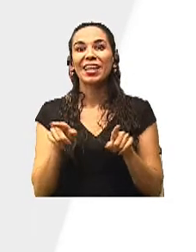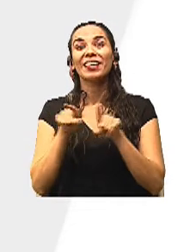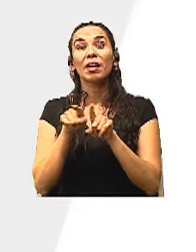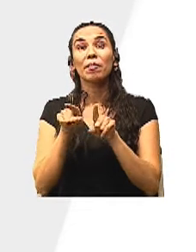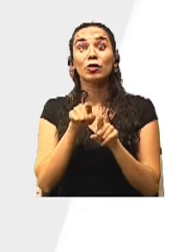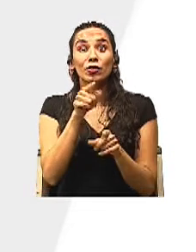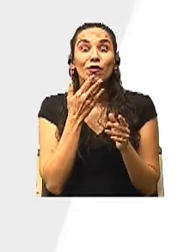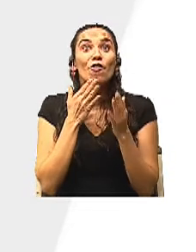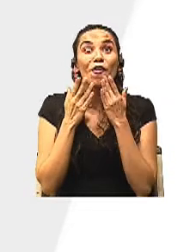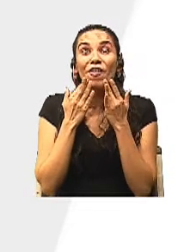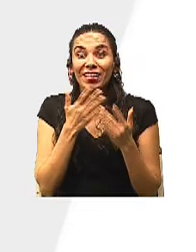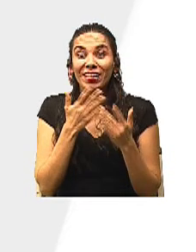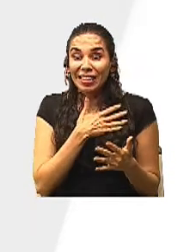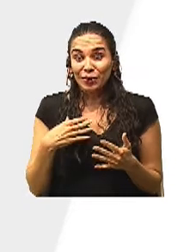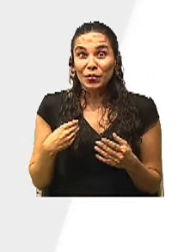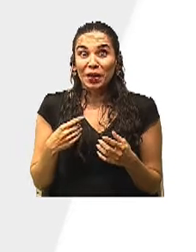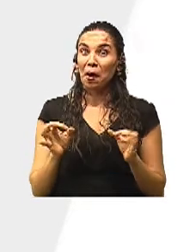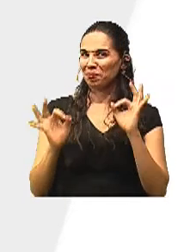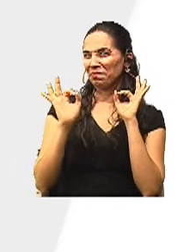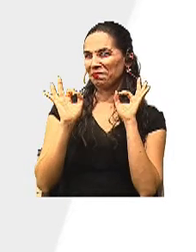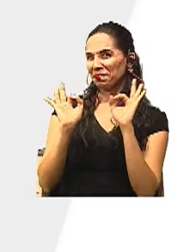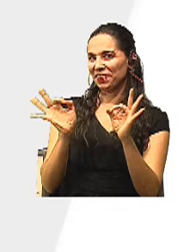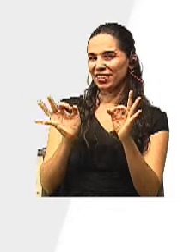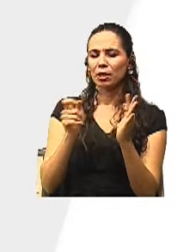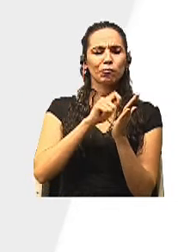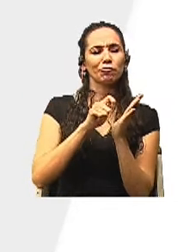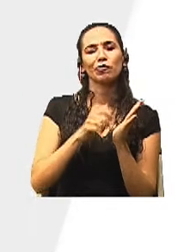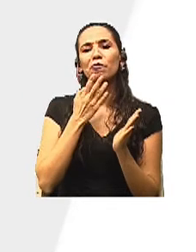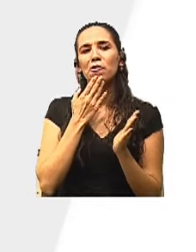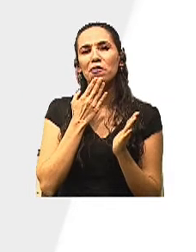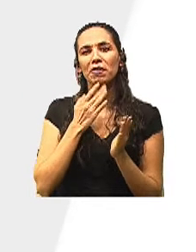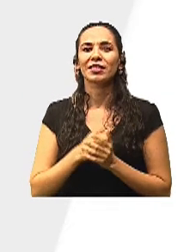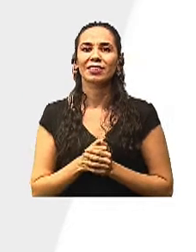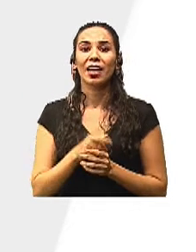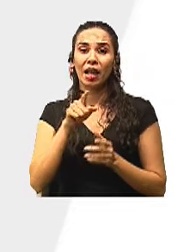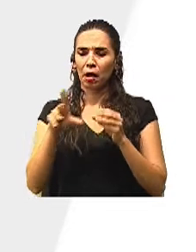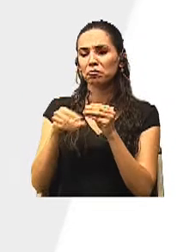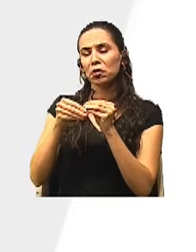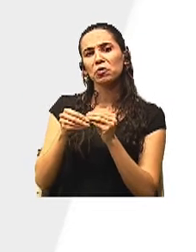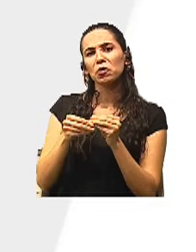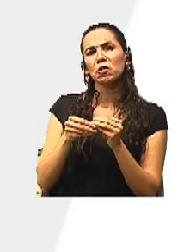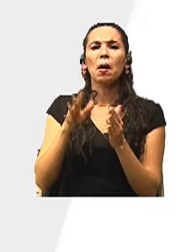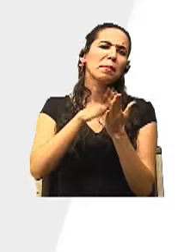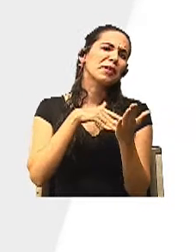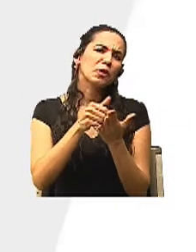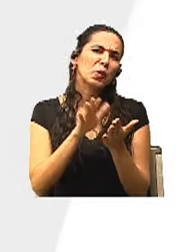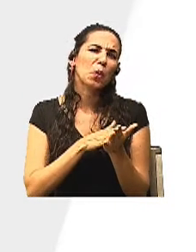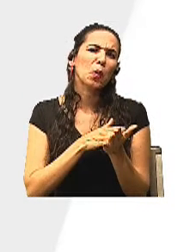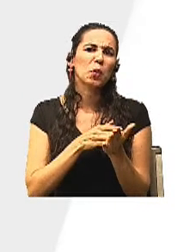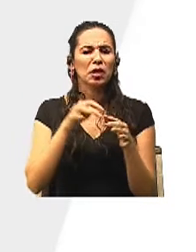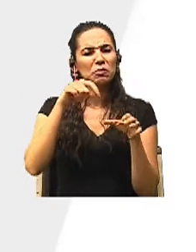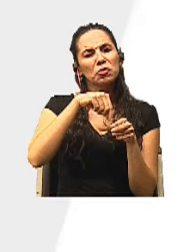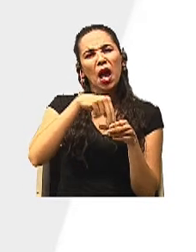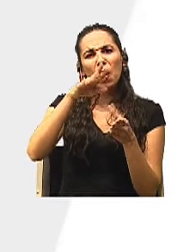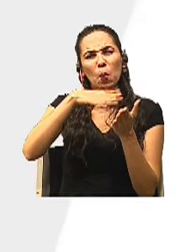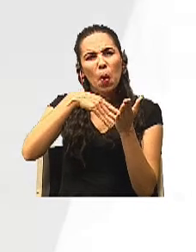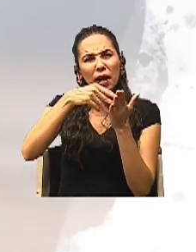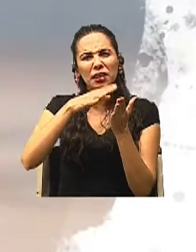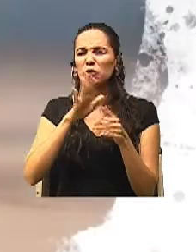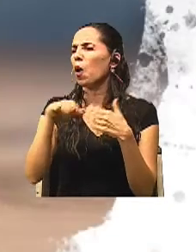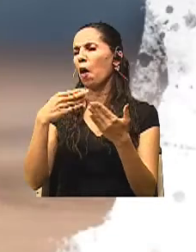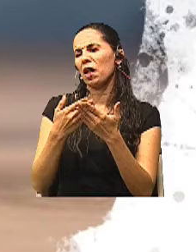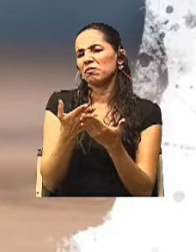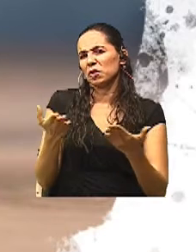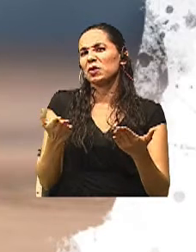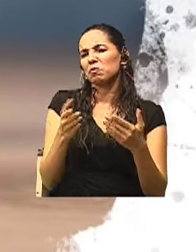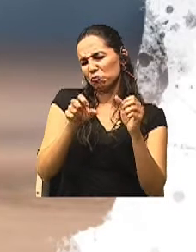muchos colores, pues en buena hora. Y algún otro material adicional, como pinturas, acuarelas, bueno, todo es bienvenido.